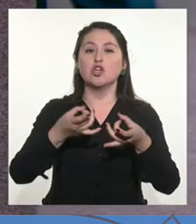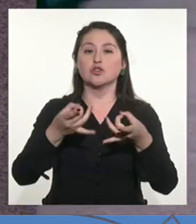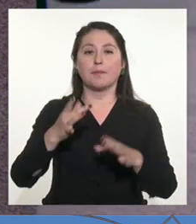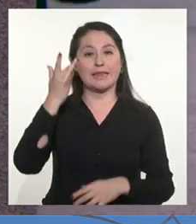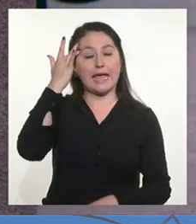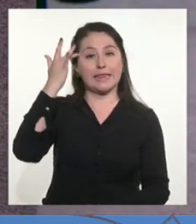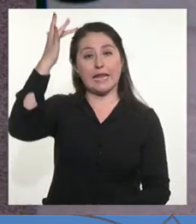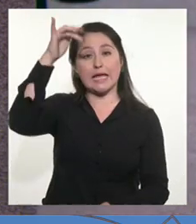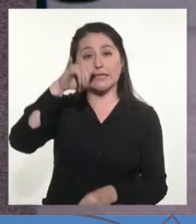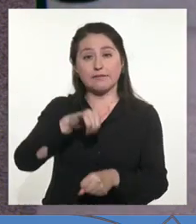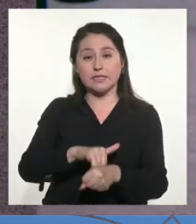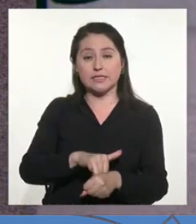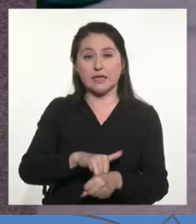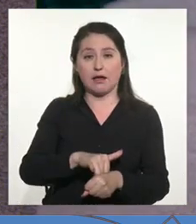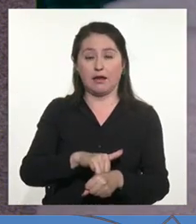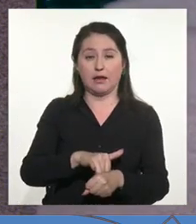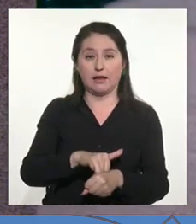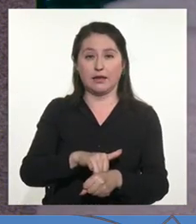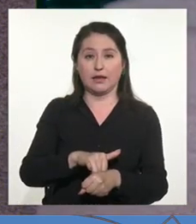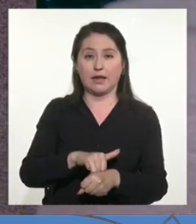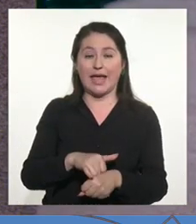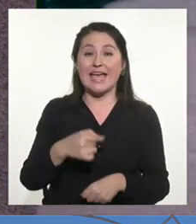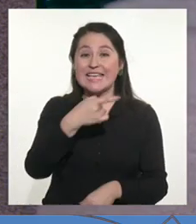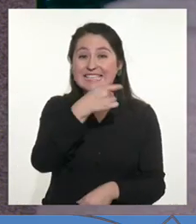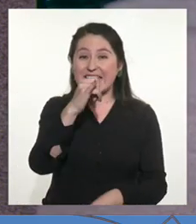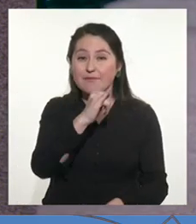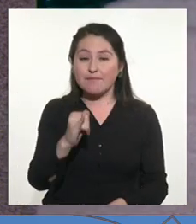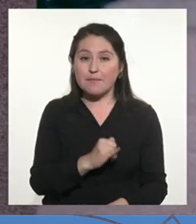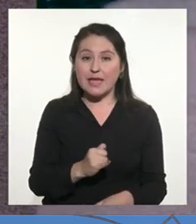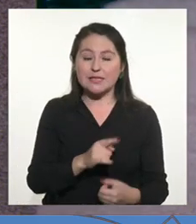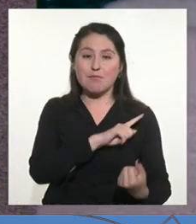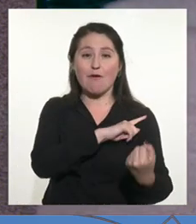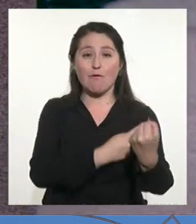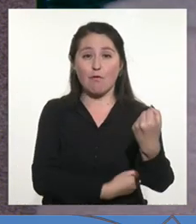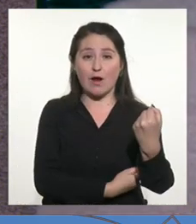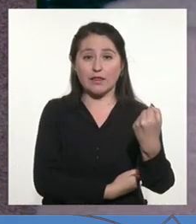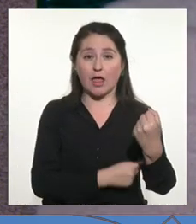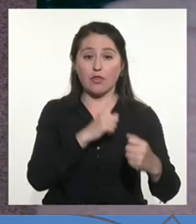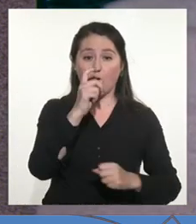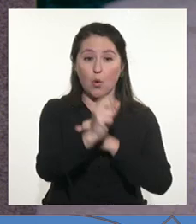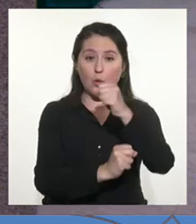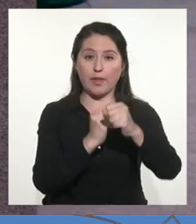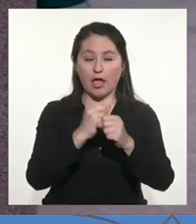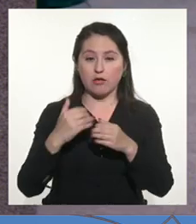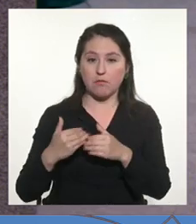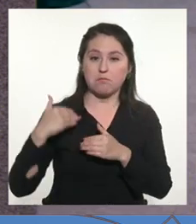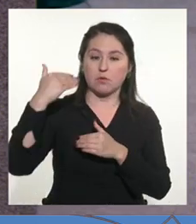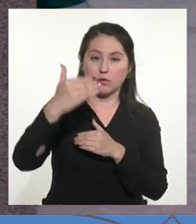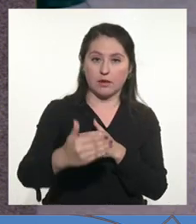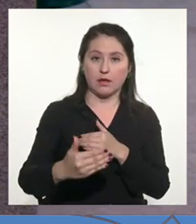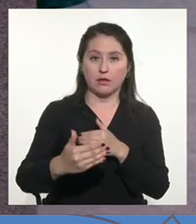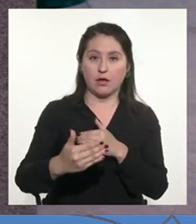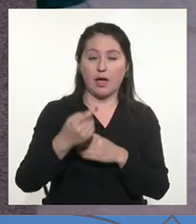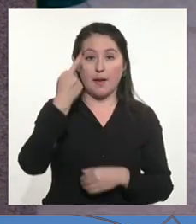artificial es cien veces más potente de un año a otro en cambio creo que la inteligencia de los seres humanos los